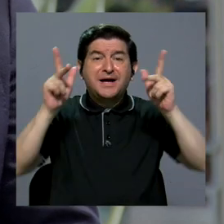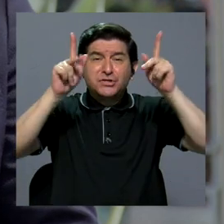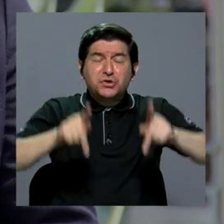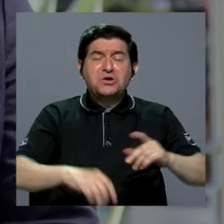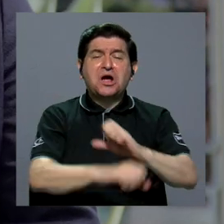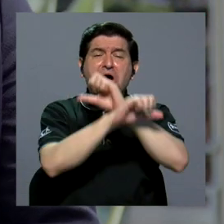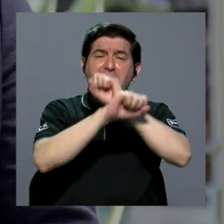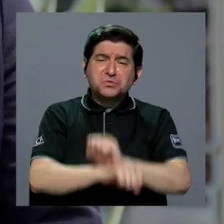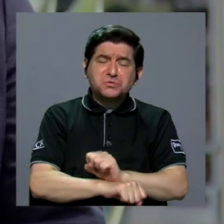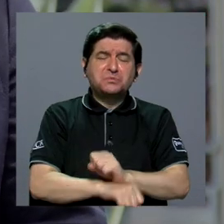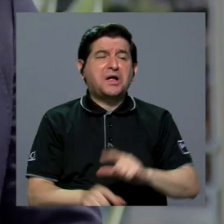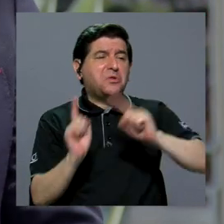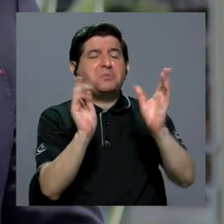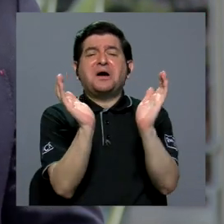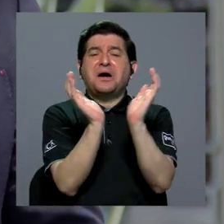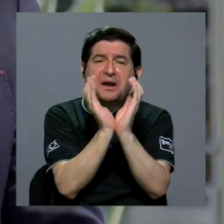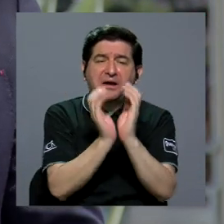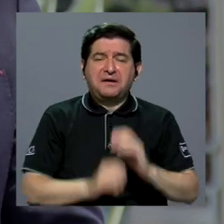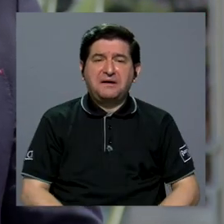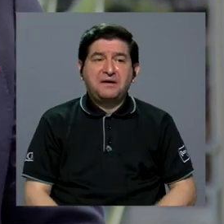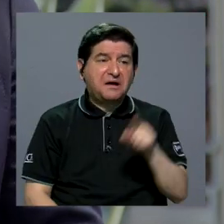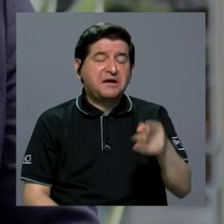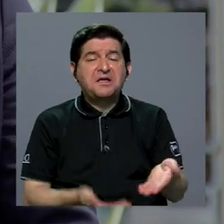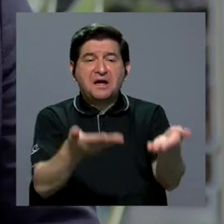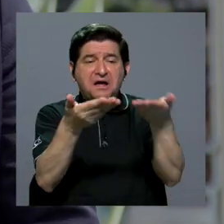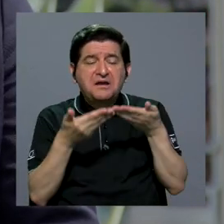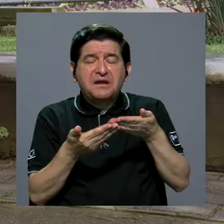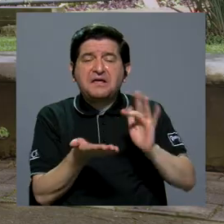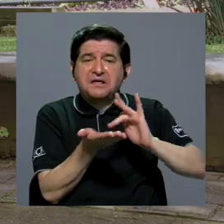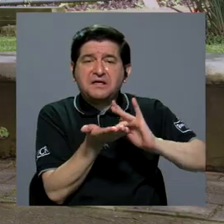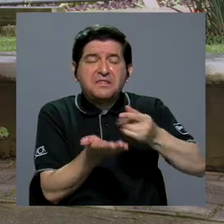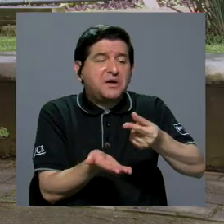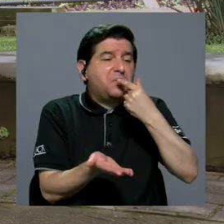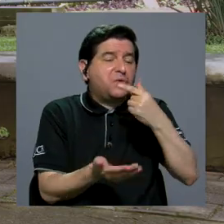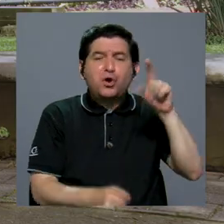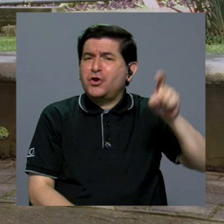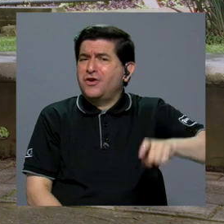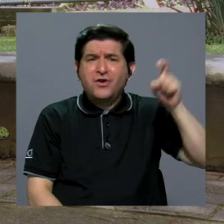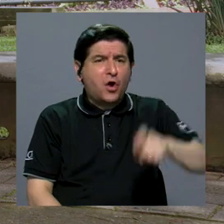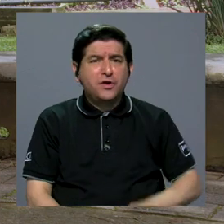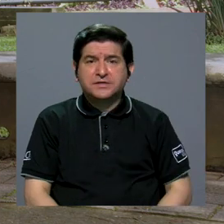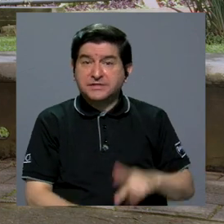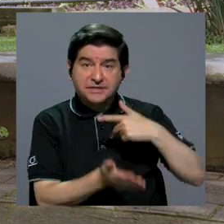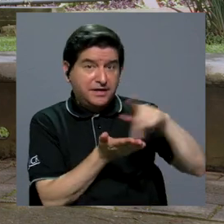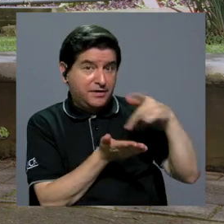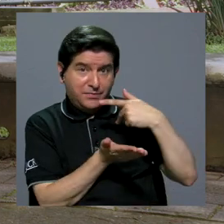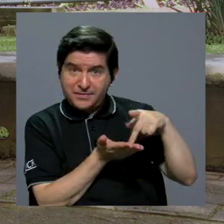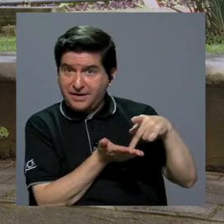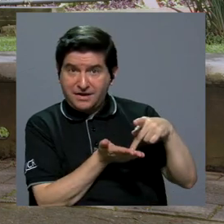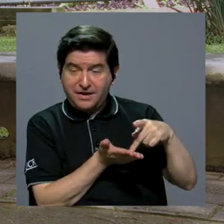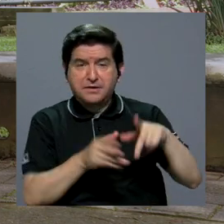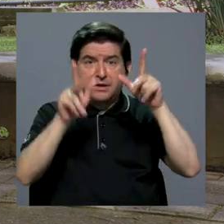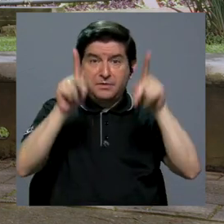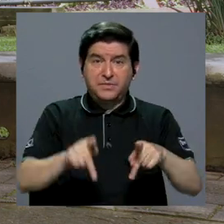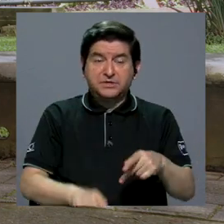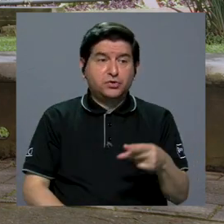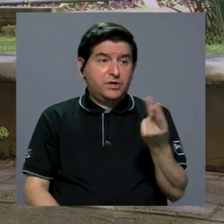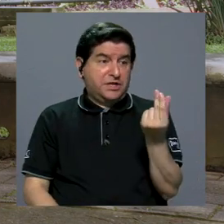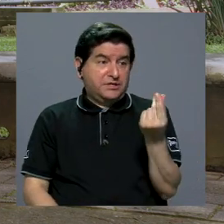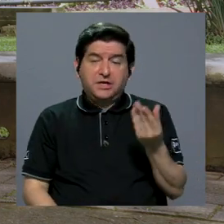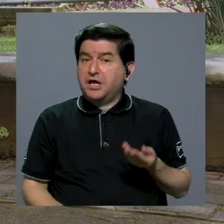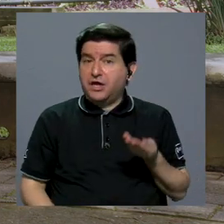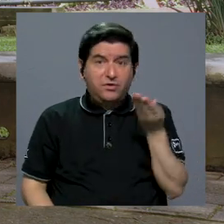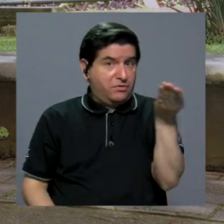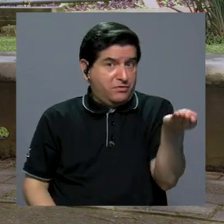está acostumbrada a que va a la caja y en la caja le dan los medicamentos sin necesidad de que haya un copago. Las personas no desembolsan